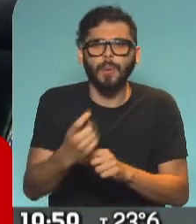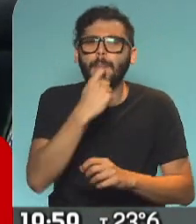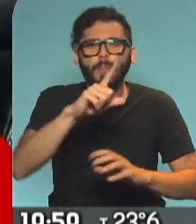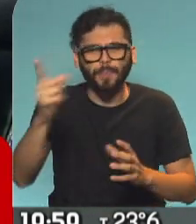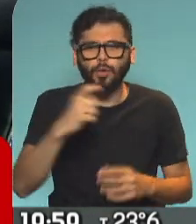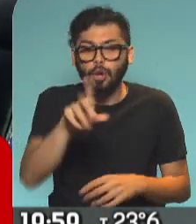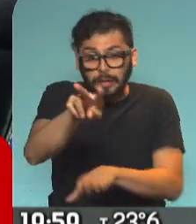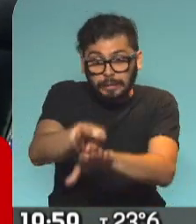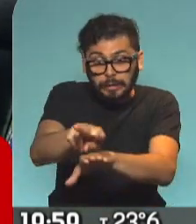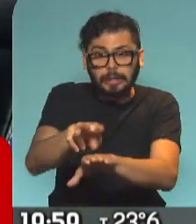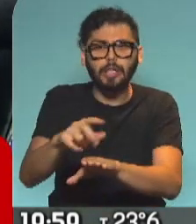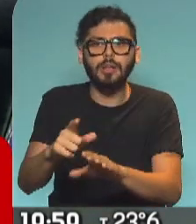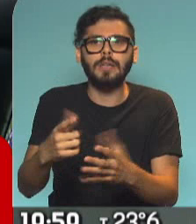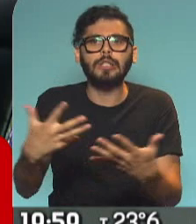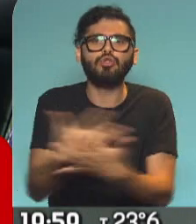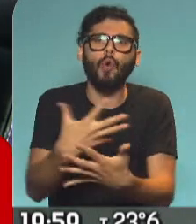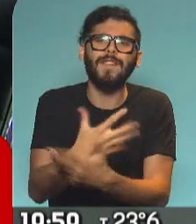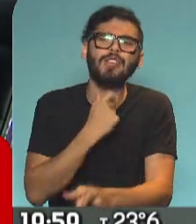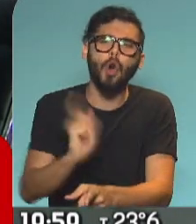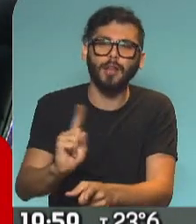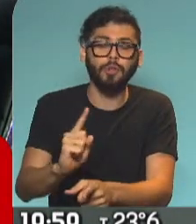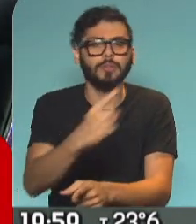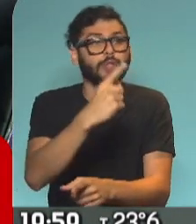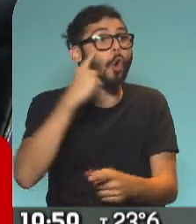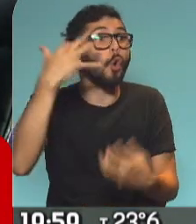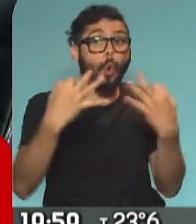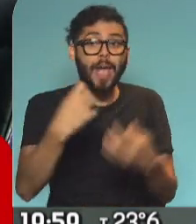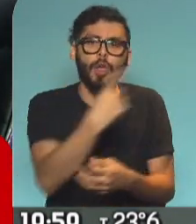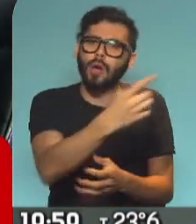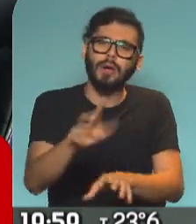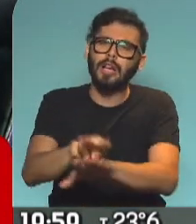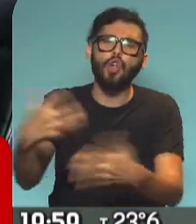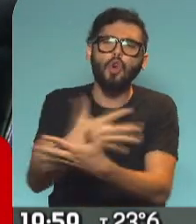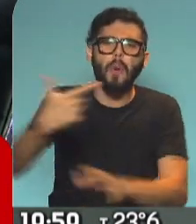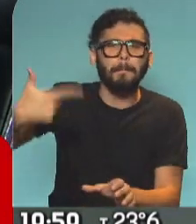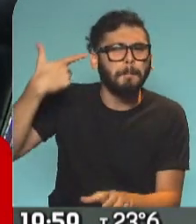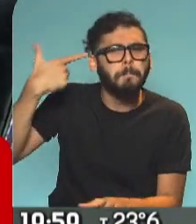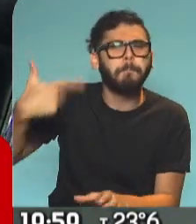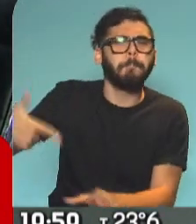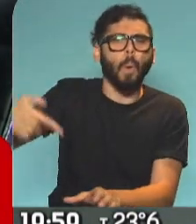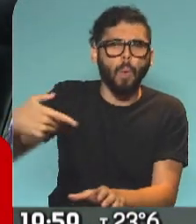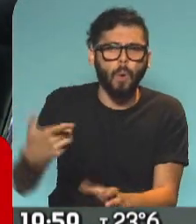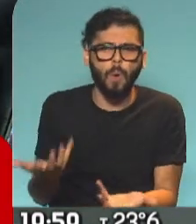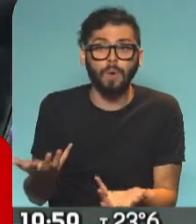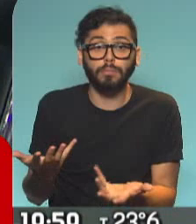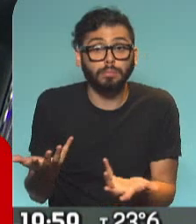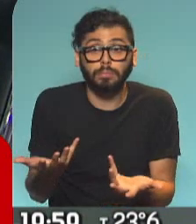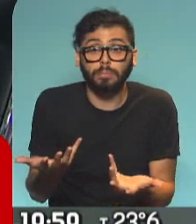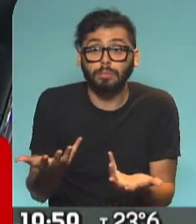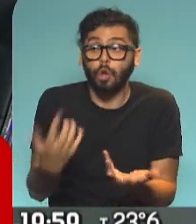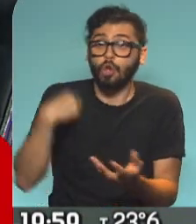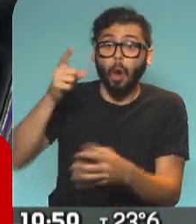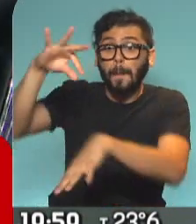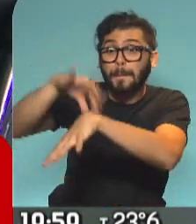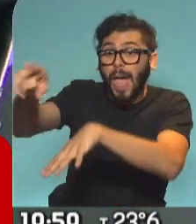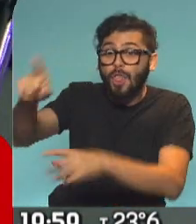sí. Entonces voy al juez y le digo que quiero que le peguen un balazo en la cabeza. Pero no es un Usted caso no así. puede obligar al médico que le pegue un